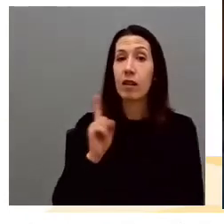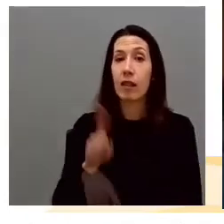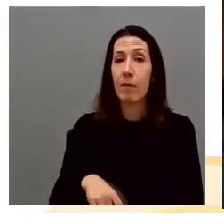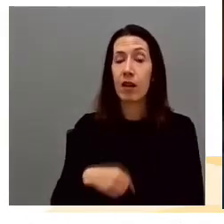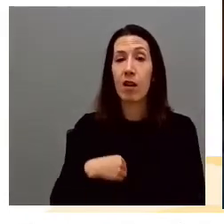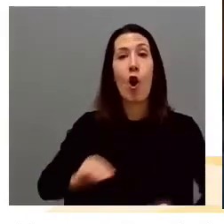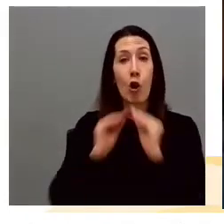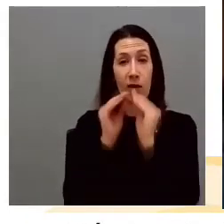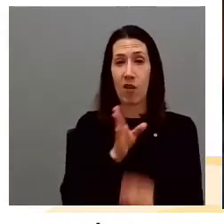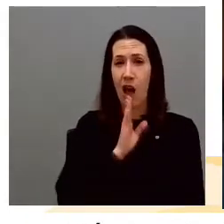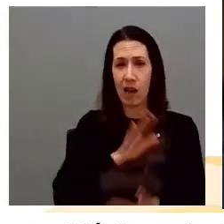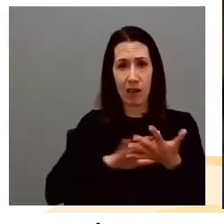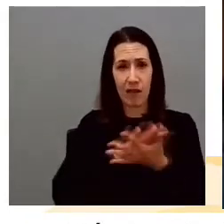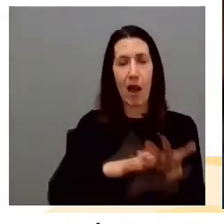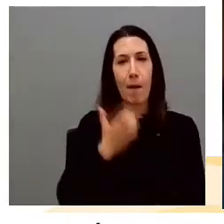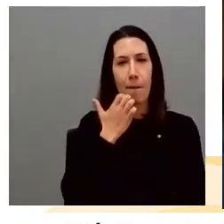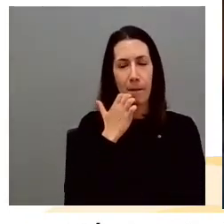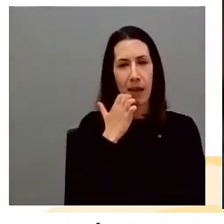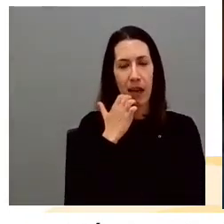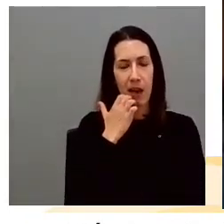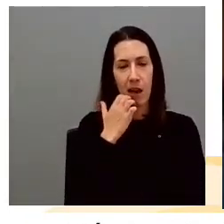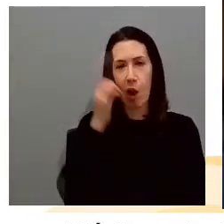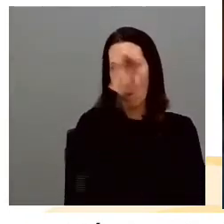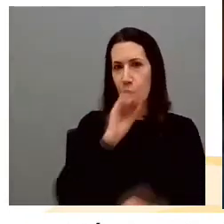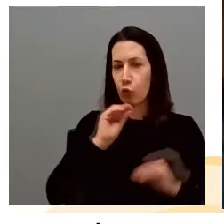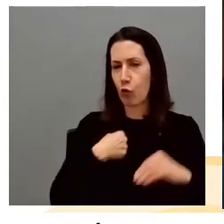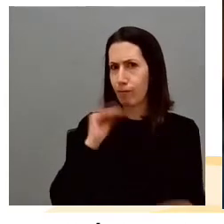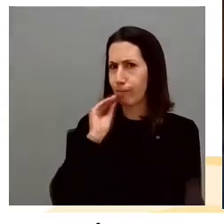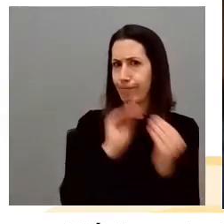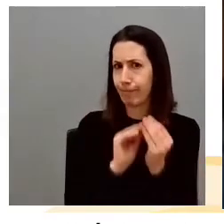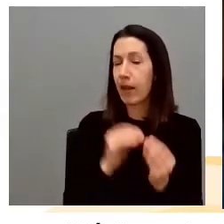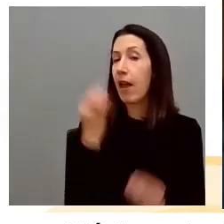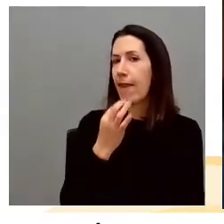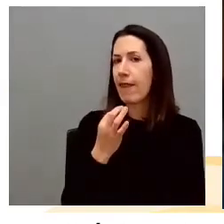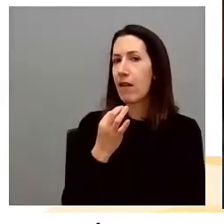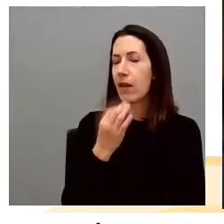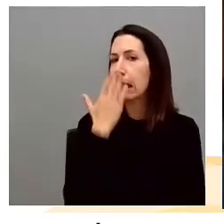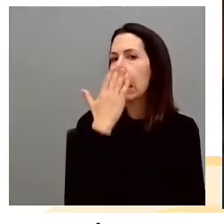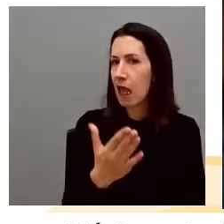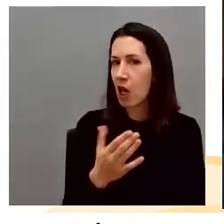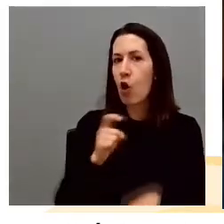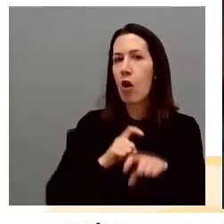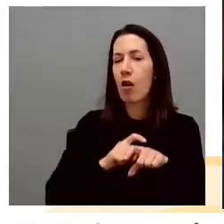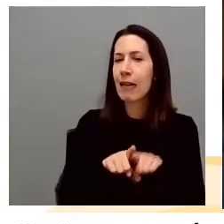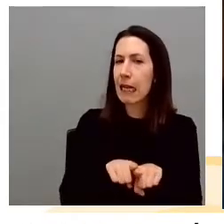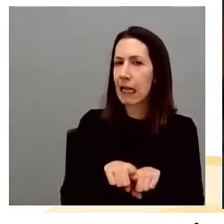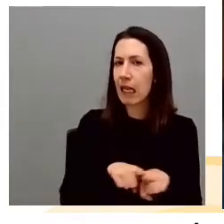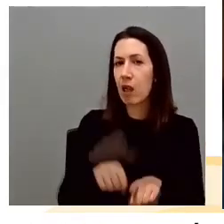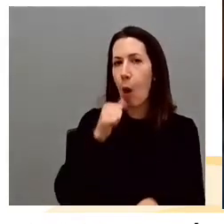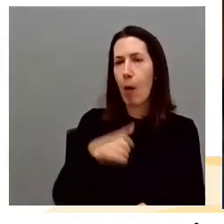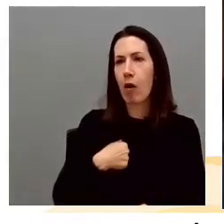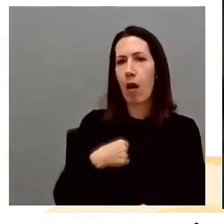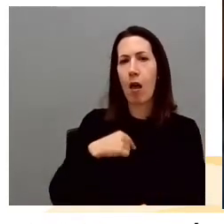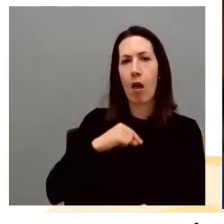su análisis, que tiene que ser, en honor a la verdad, crítico, pero no por afán de denostar a nadie,